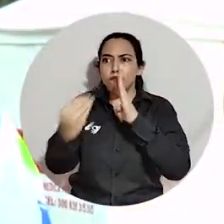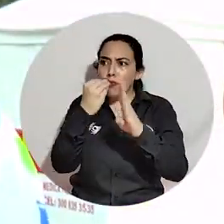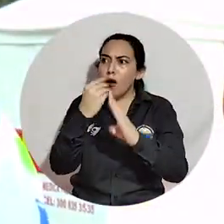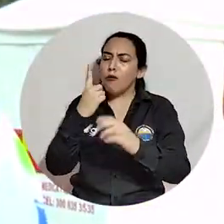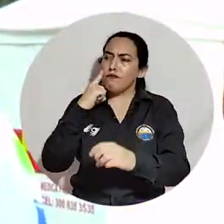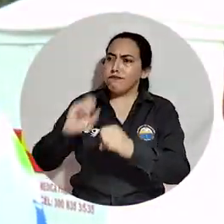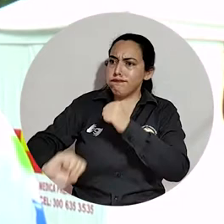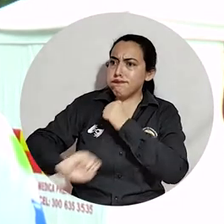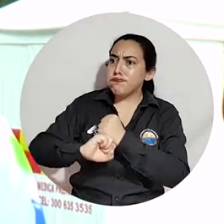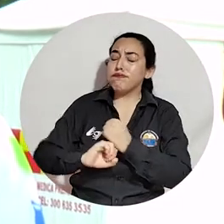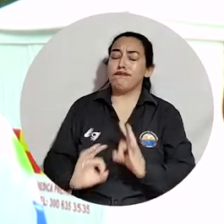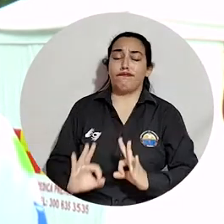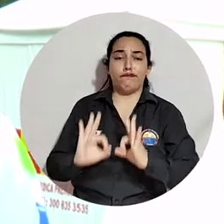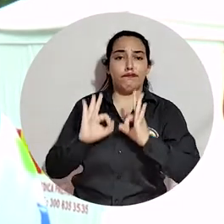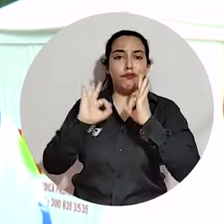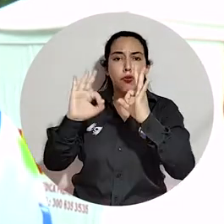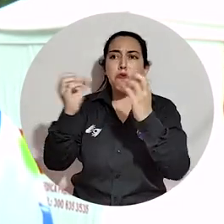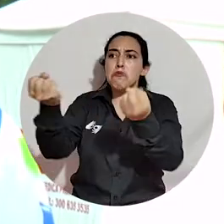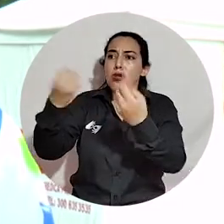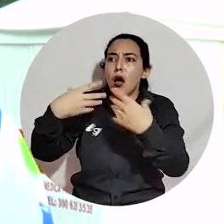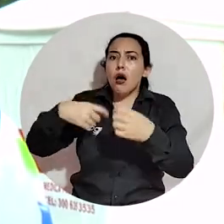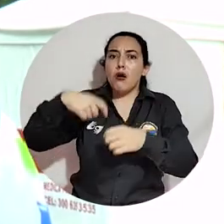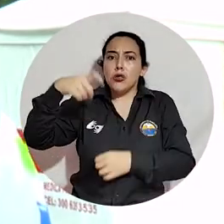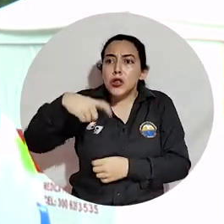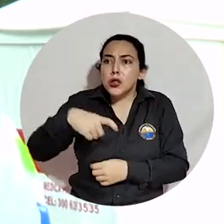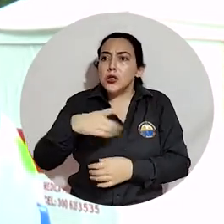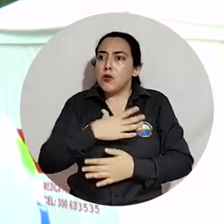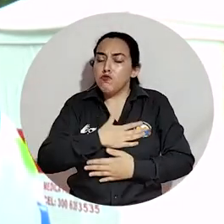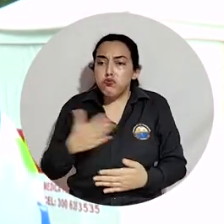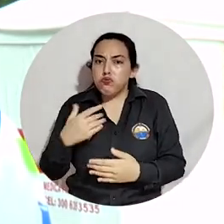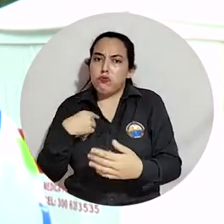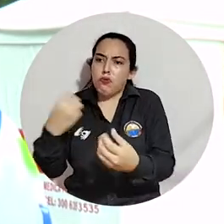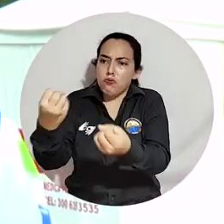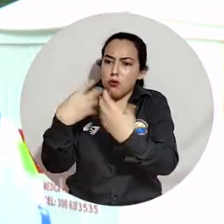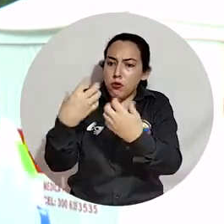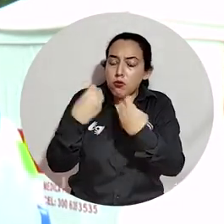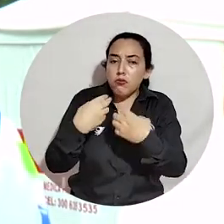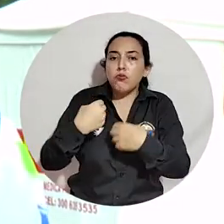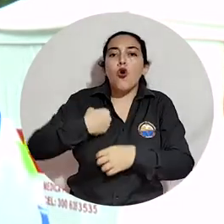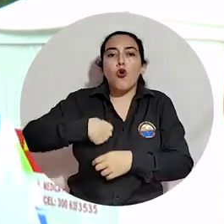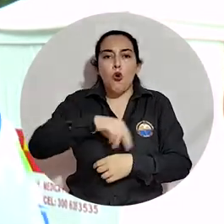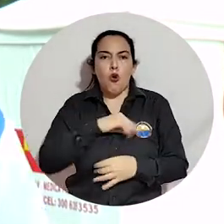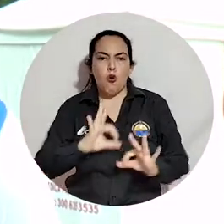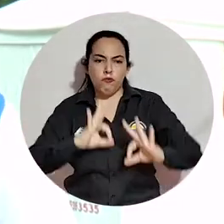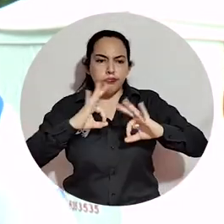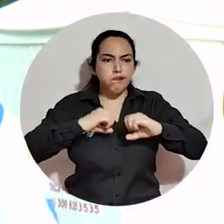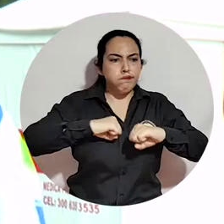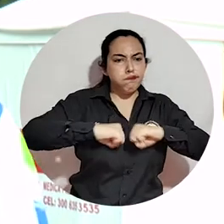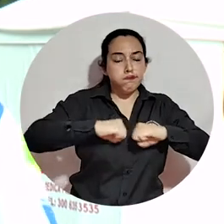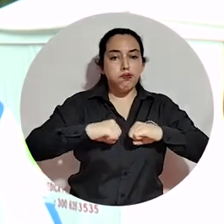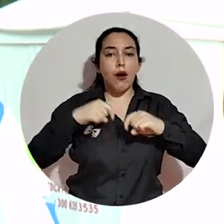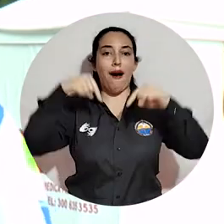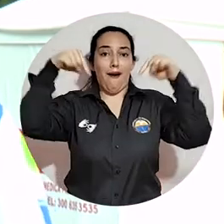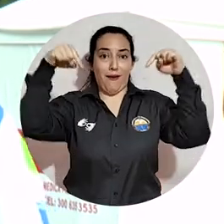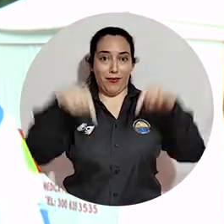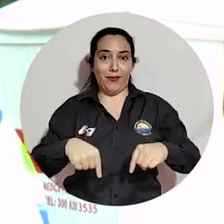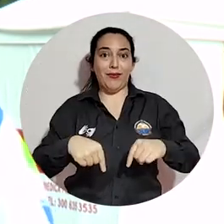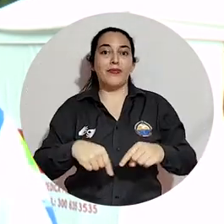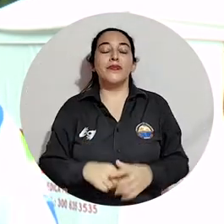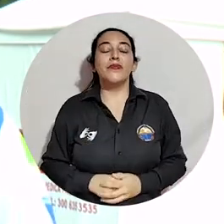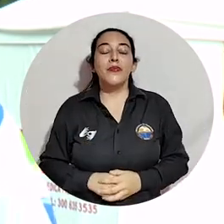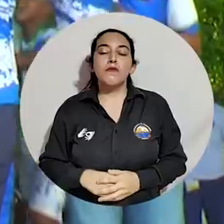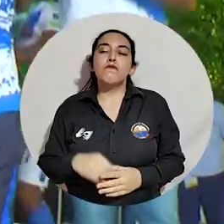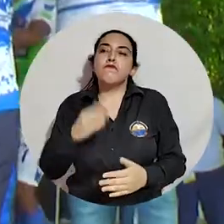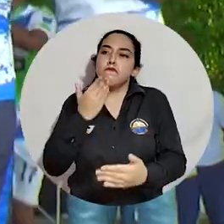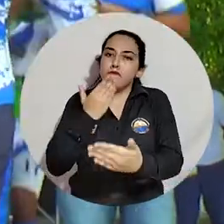Universitario se ha portado excelente con nosotros, nos ha dado todos los beneficios necesarios para pues, estar en óptimas condiciones en